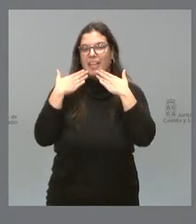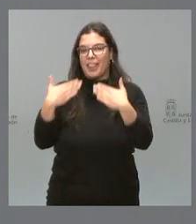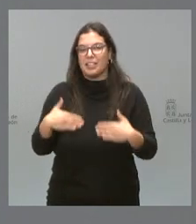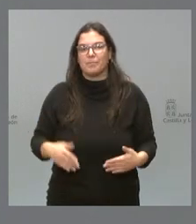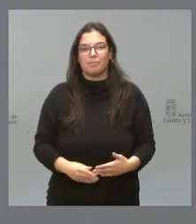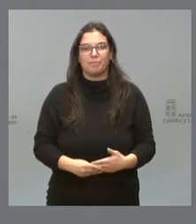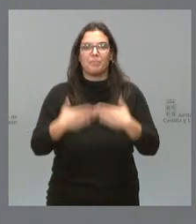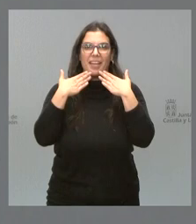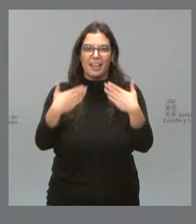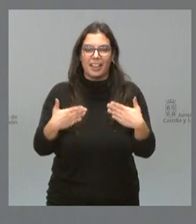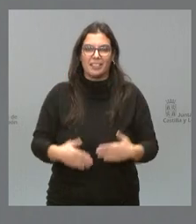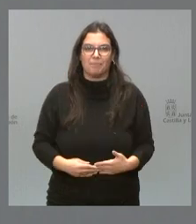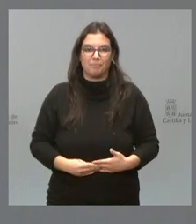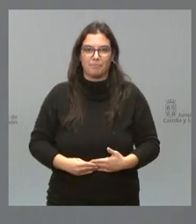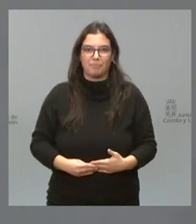gracias